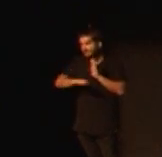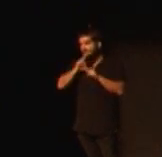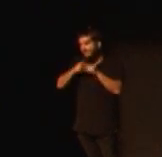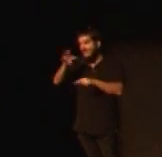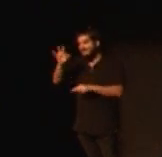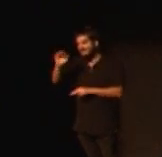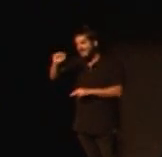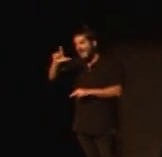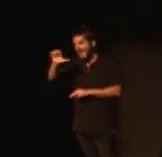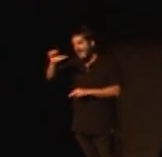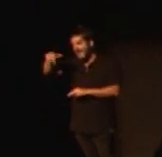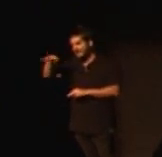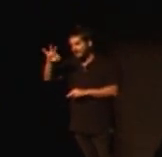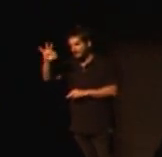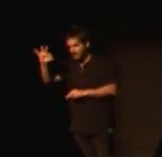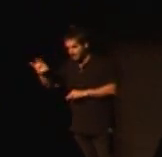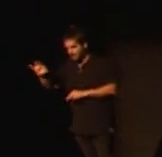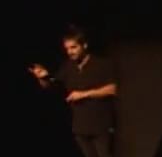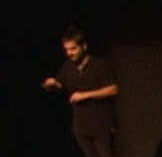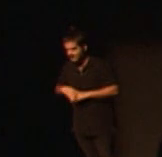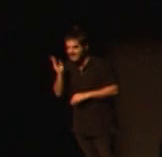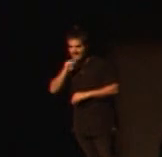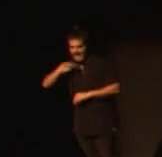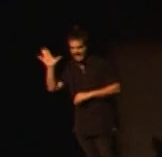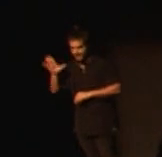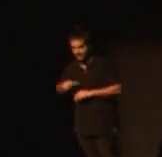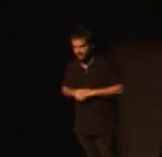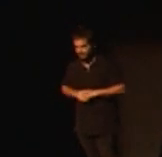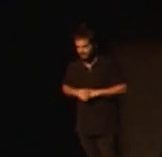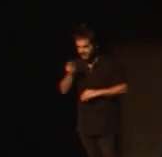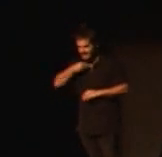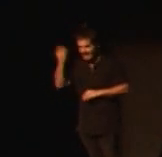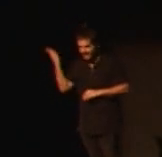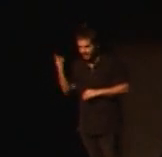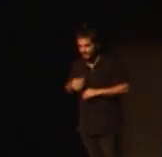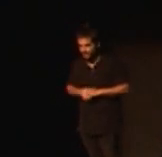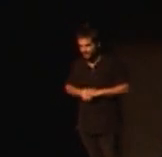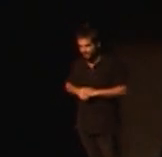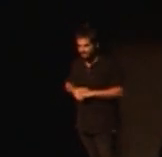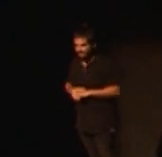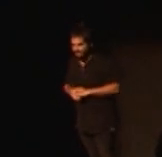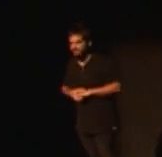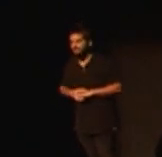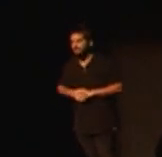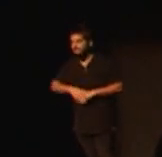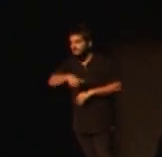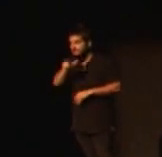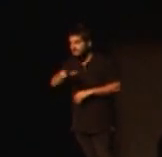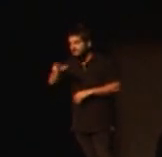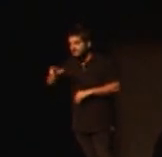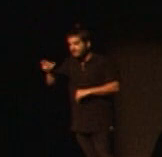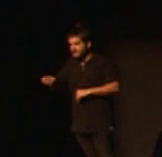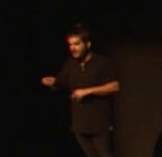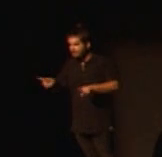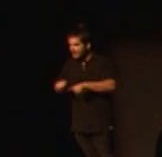marcha en la región de Murcia de vuestra mano, con vosotros, en el que todas las personas, con independencia de las capacidades que